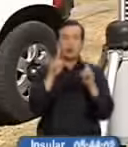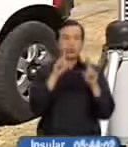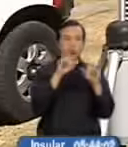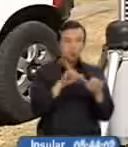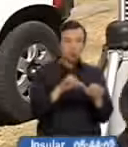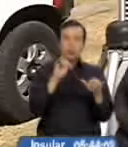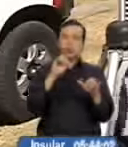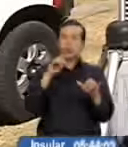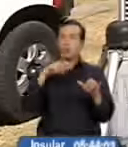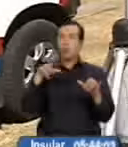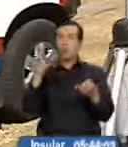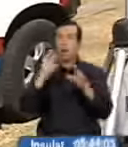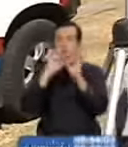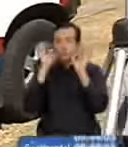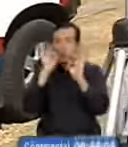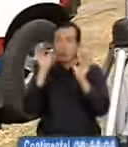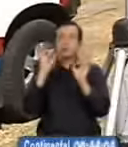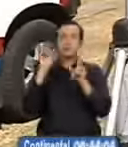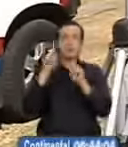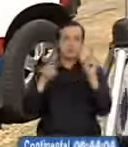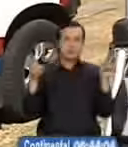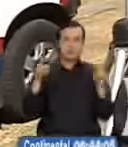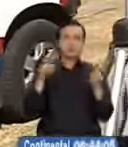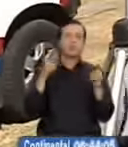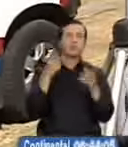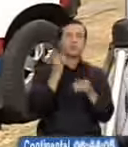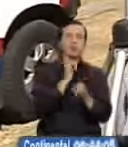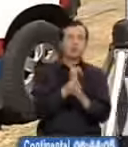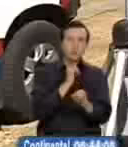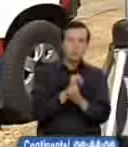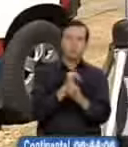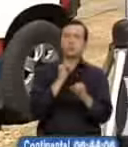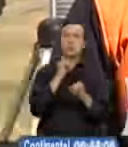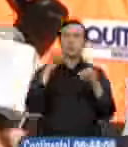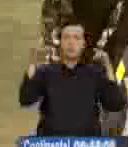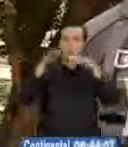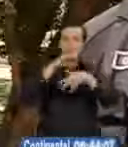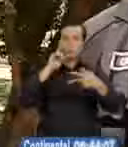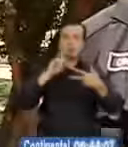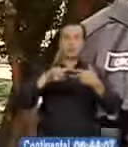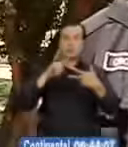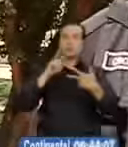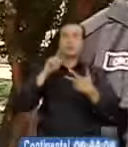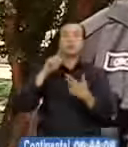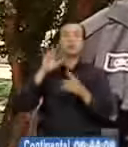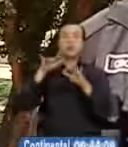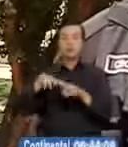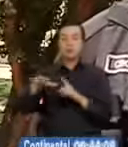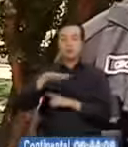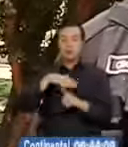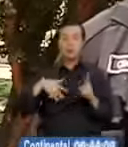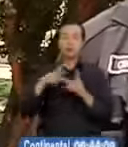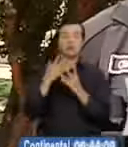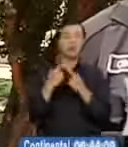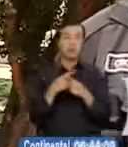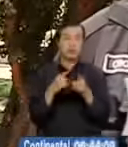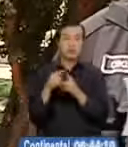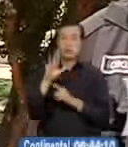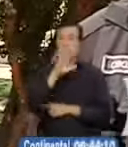móviles y automáticas, ¿no? Estaciones tanto del INAMI, de la empresa de Opotol y de la Secretaría de Ambiente. Tenemos aproximadamente 500 bomberos que se